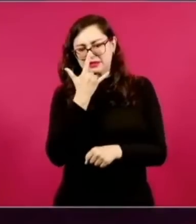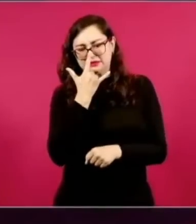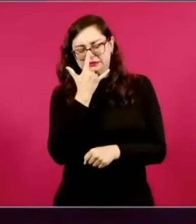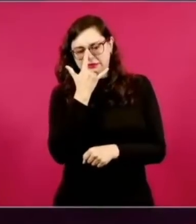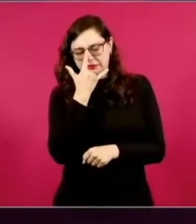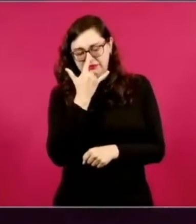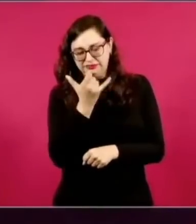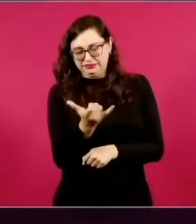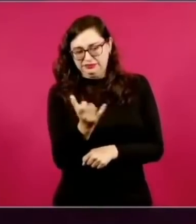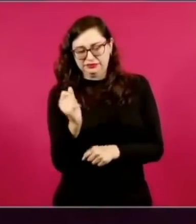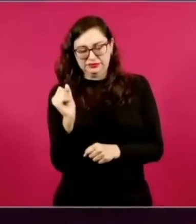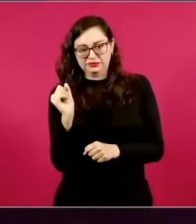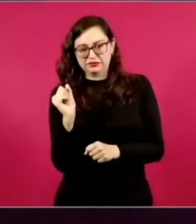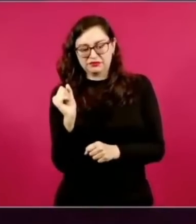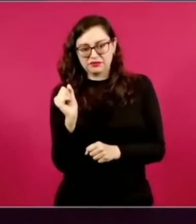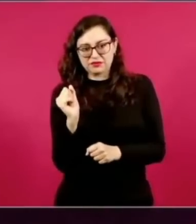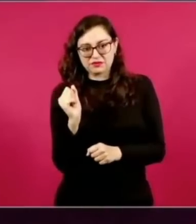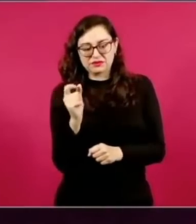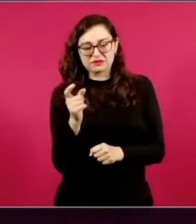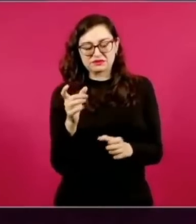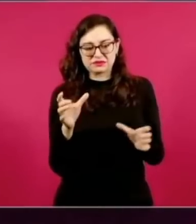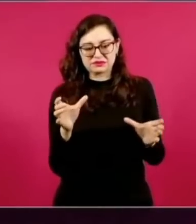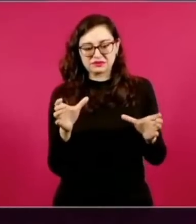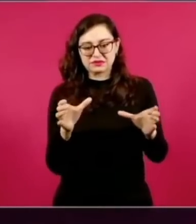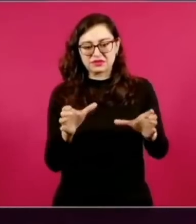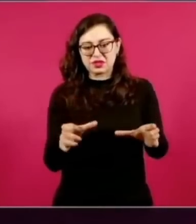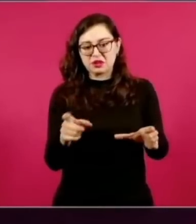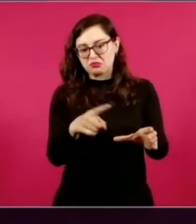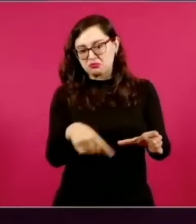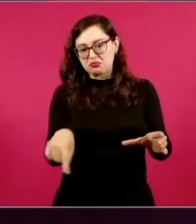para legalizar, legitimar